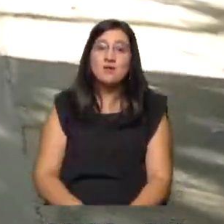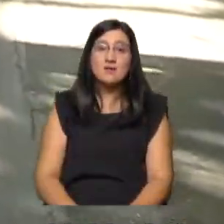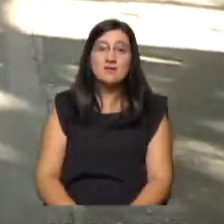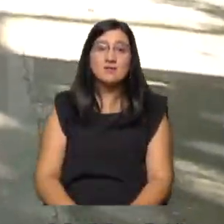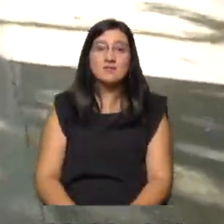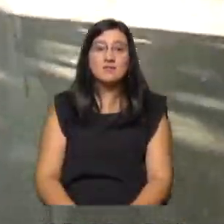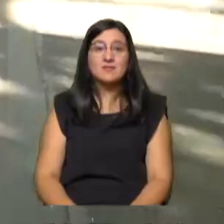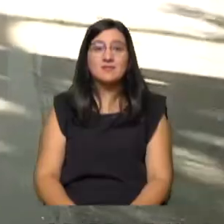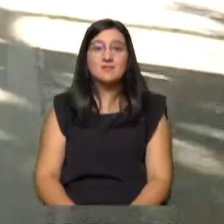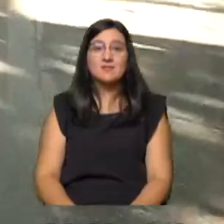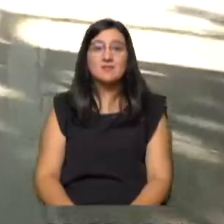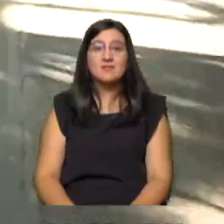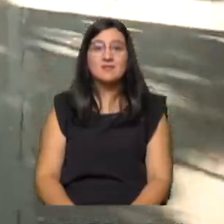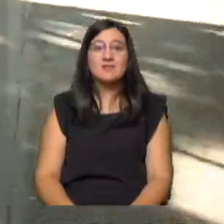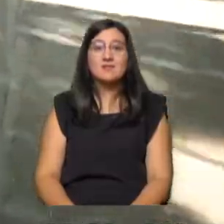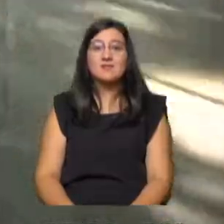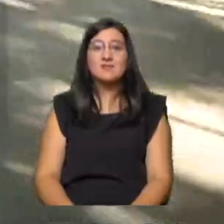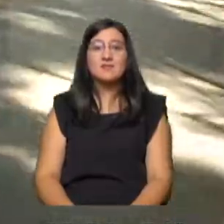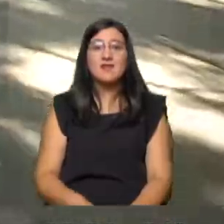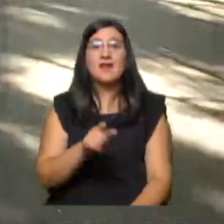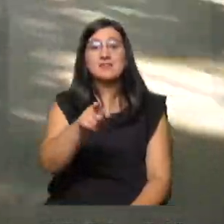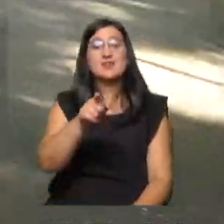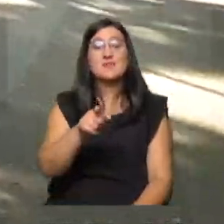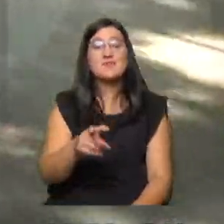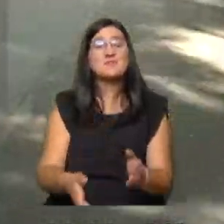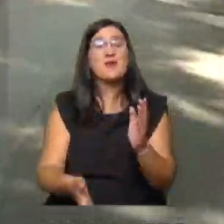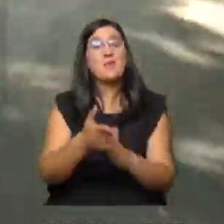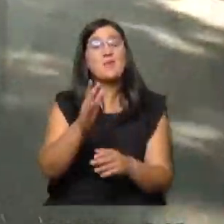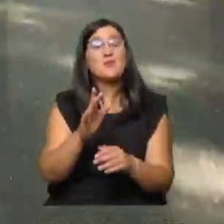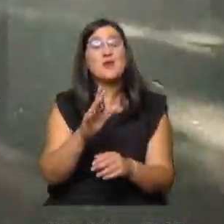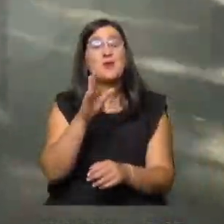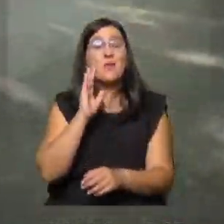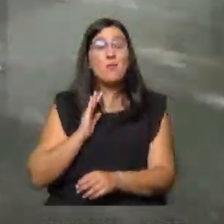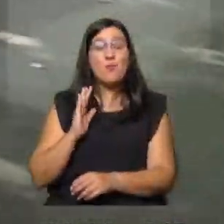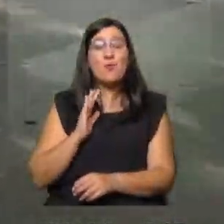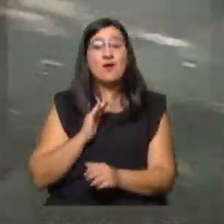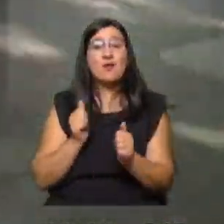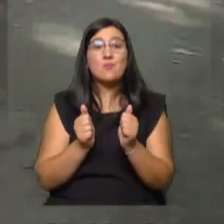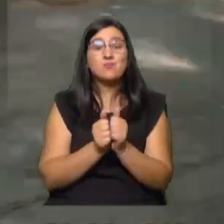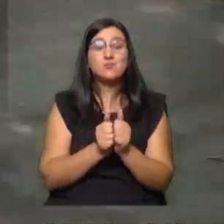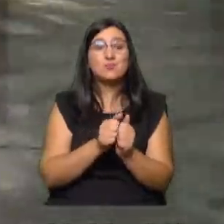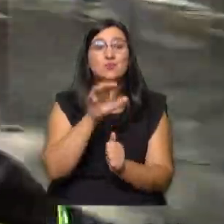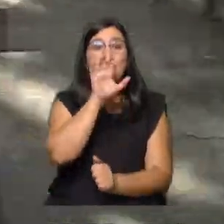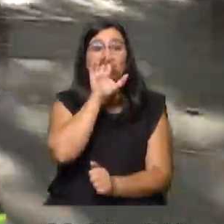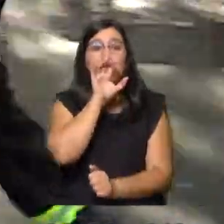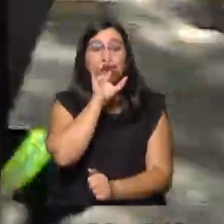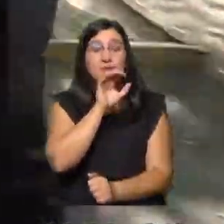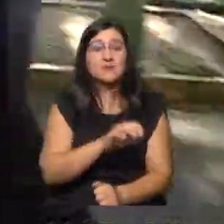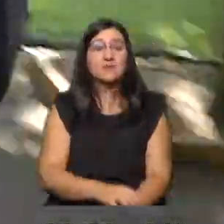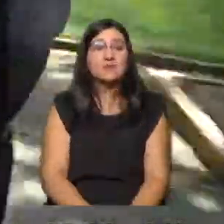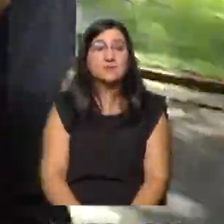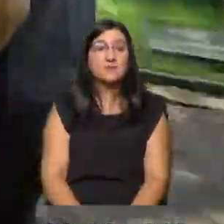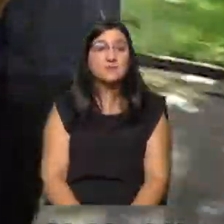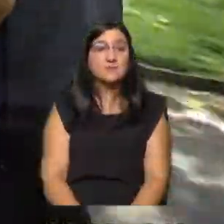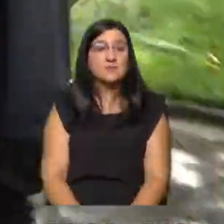divino. Ah, la señora allá. Ahí sentada en el pasto. Vamos detrás de... Ah, se fue. Estaba bien, vamos ahí. En la misión. La señora se